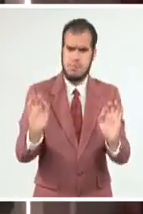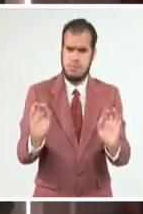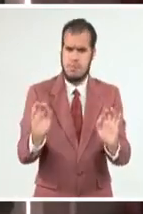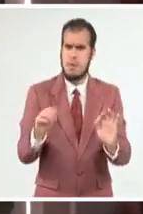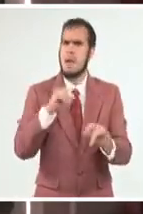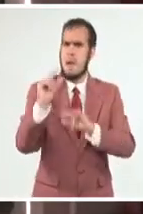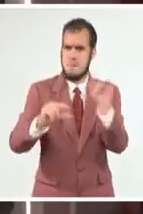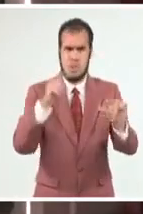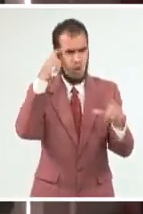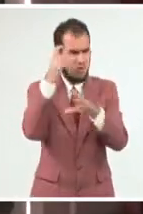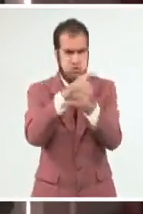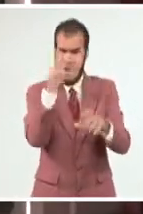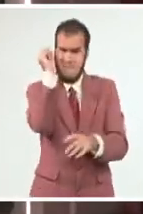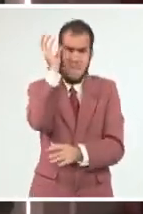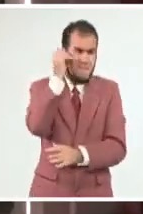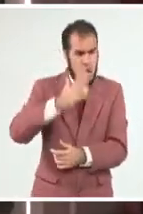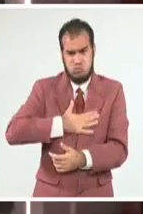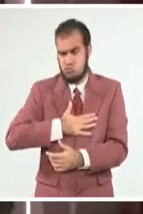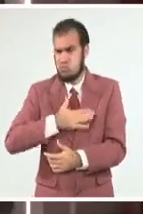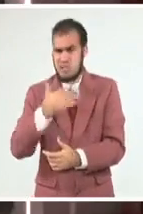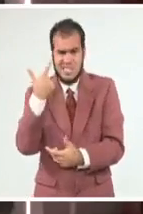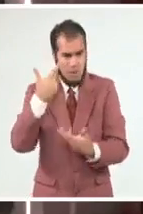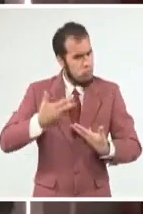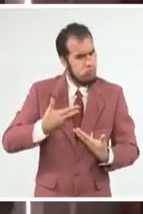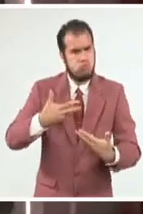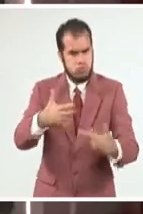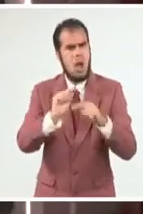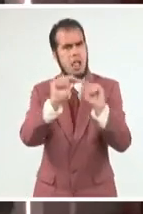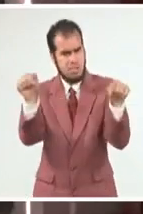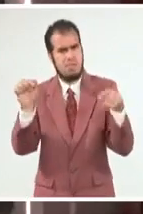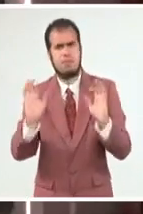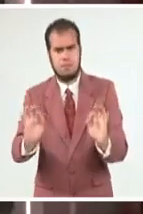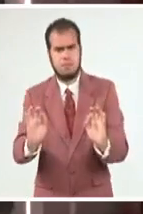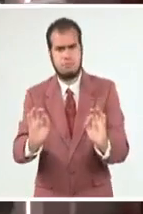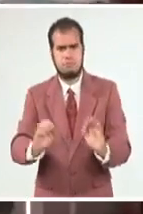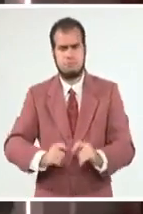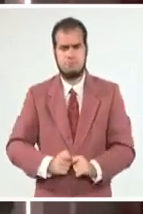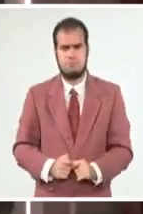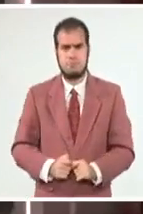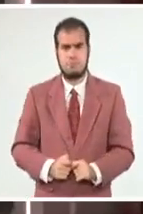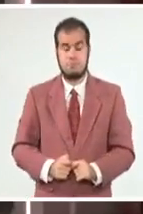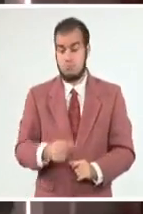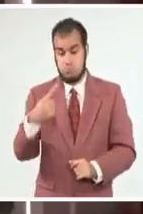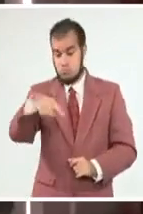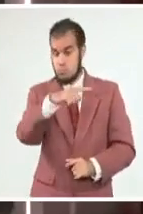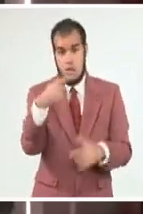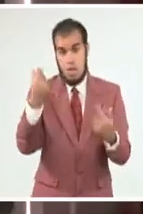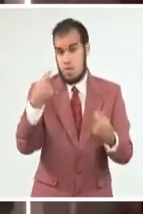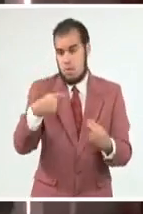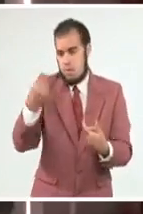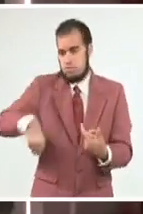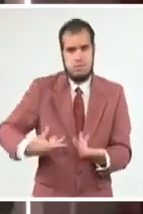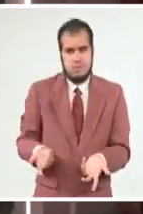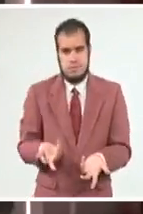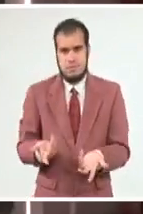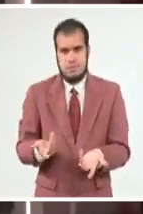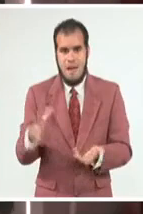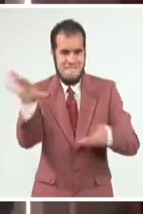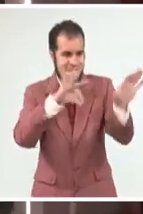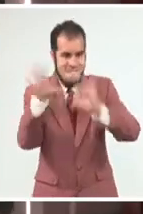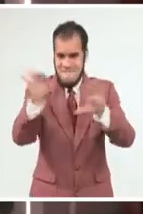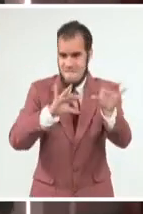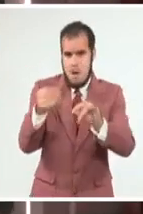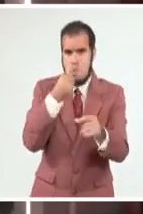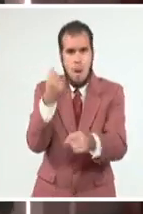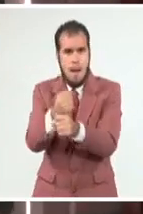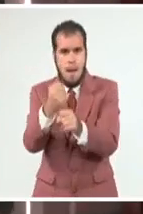inteligentes, creativas, dispuestas, personas originales. Entonces, todo ese talento hay que saberlo potenciar y hay